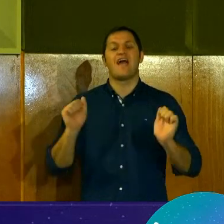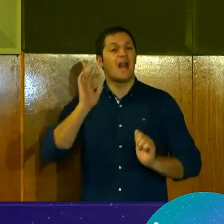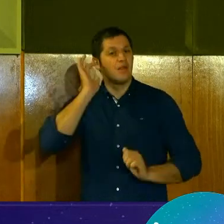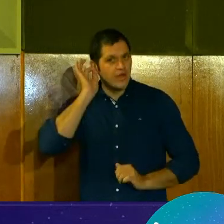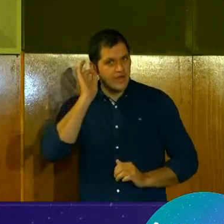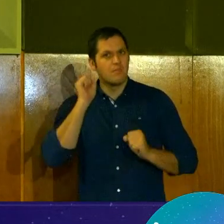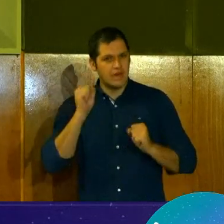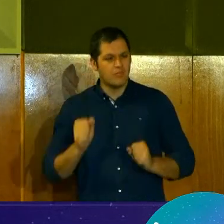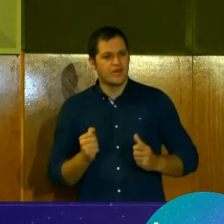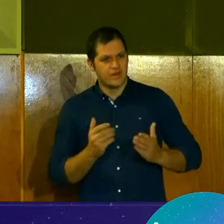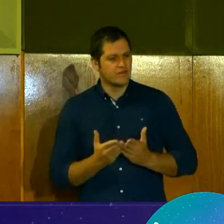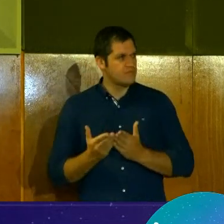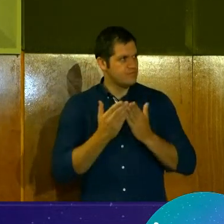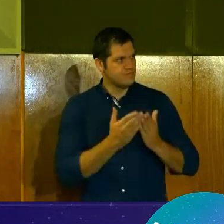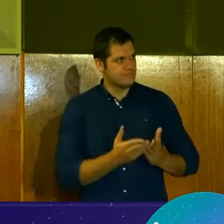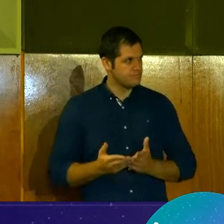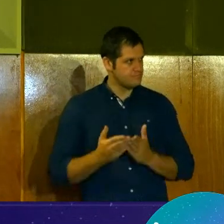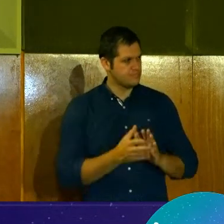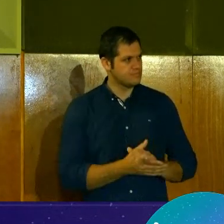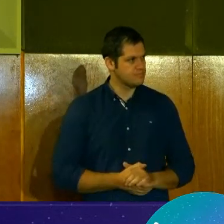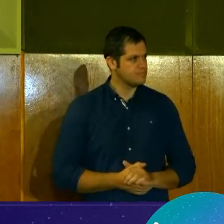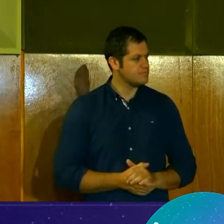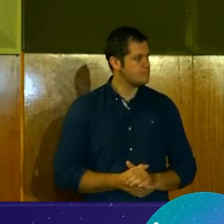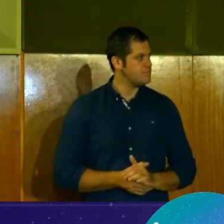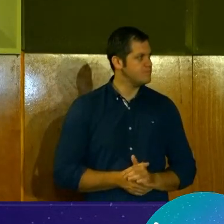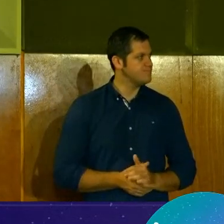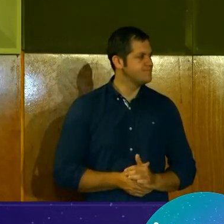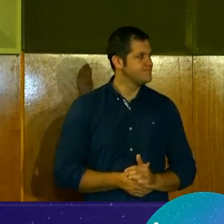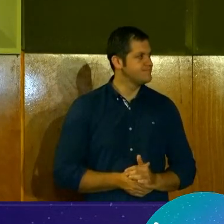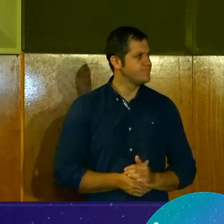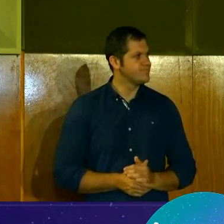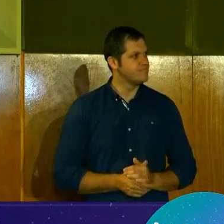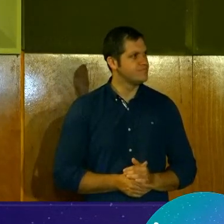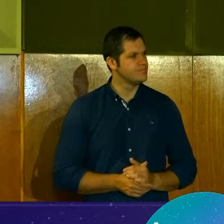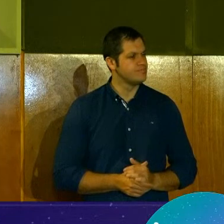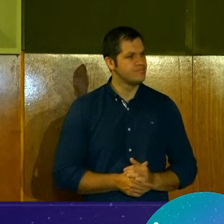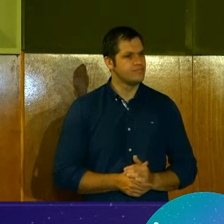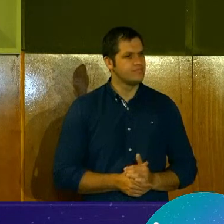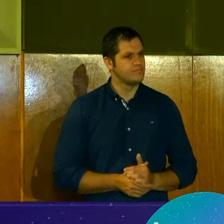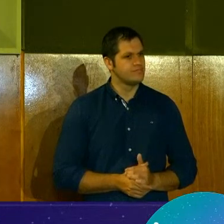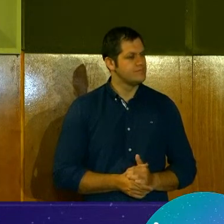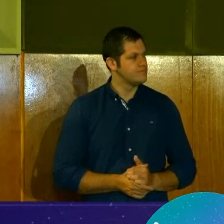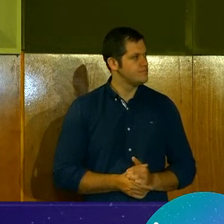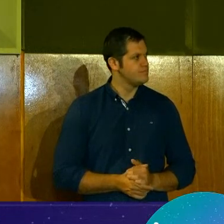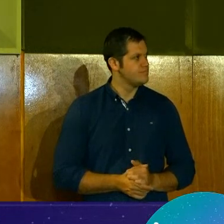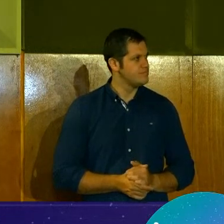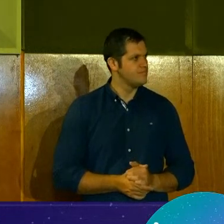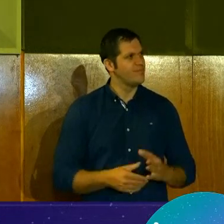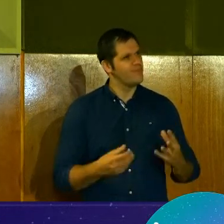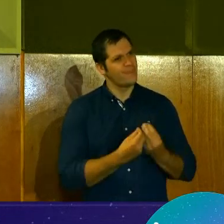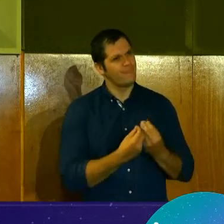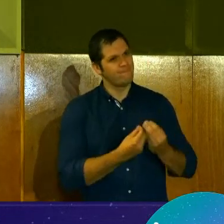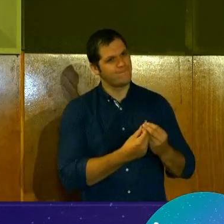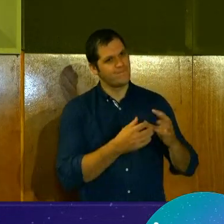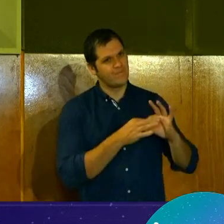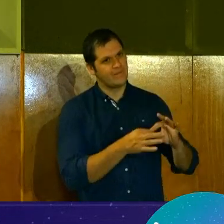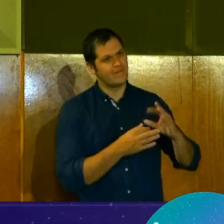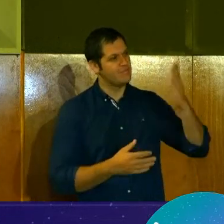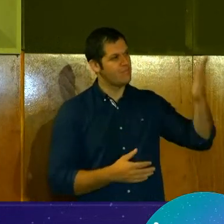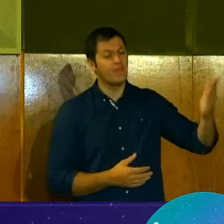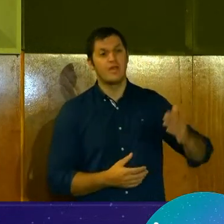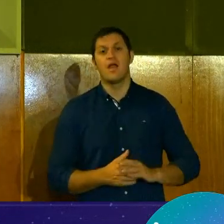tomado muchas generaciones que se pueda retomar o sea volver a darle el espacio o volver a darnos el espacio